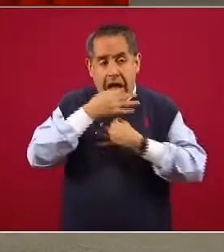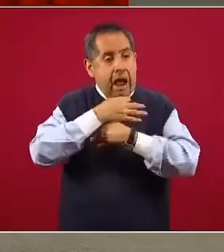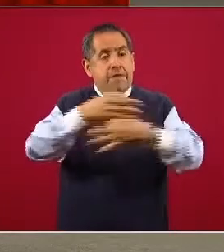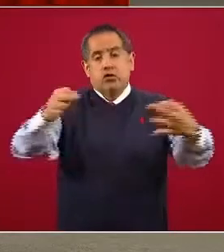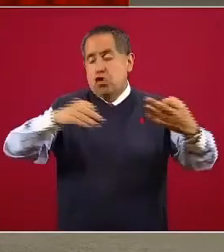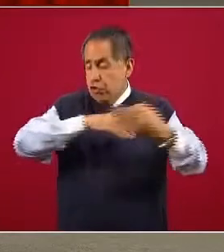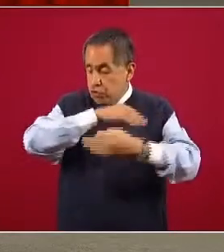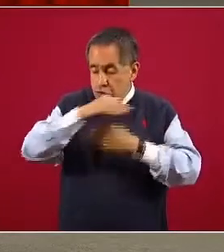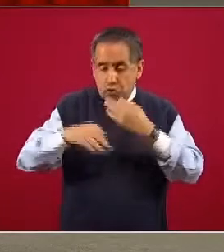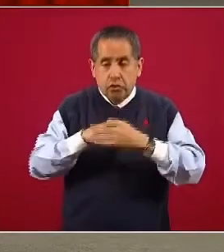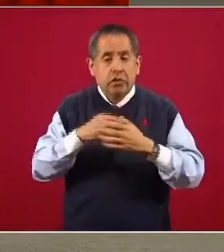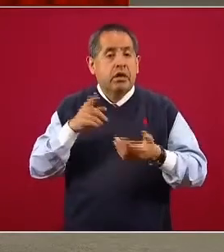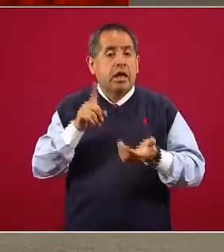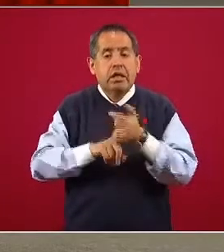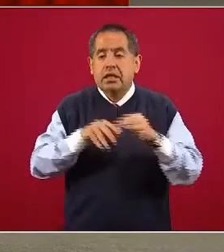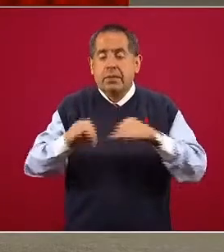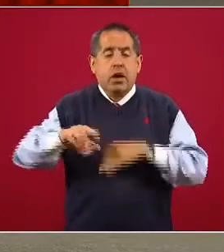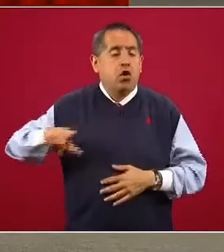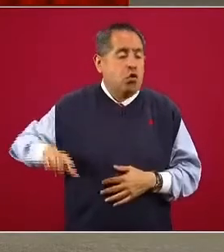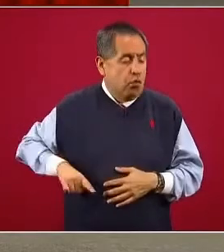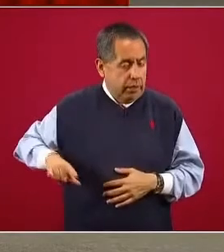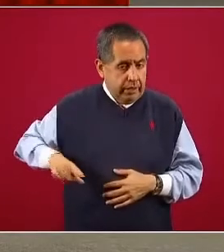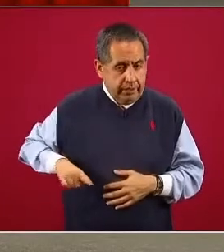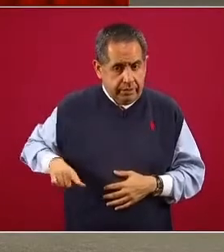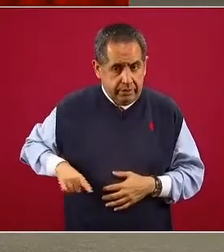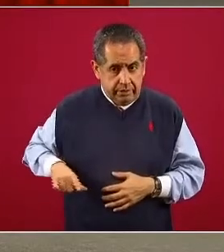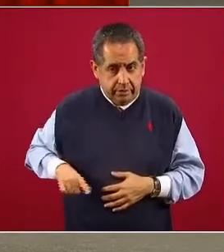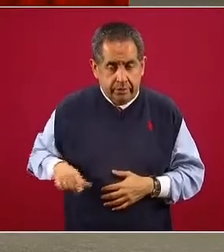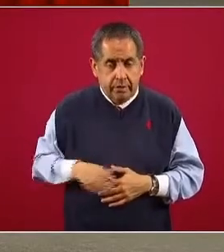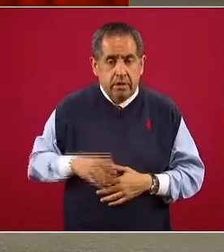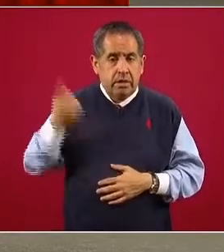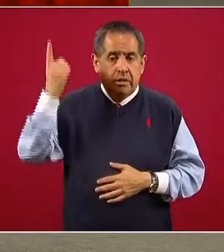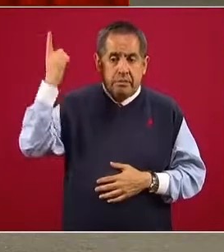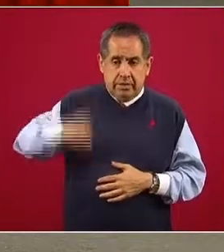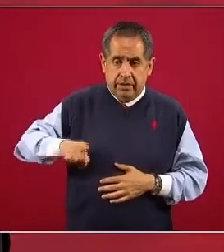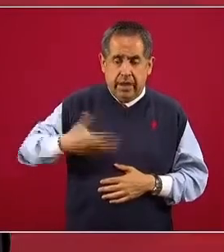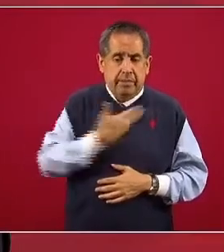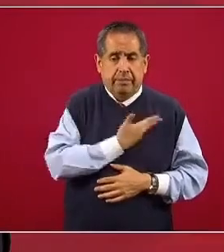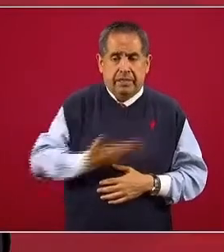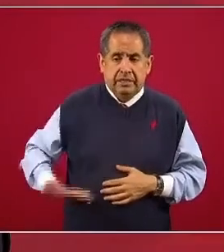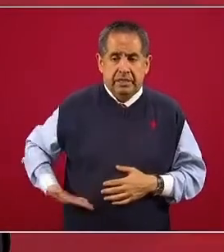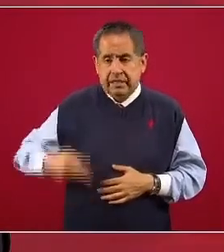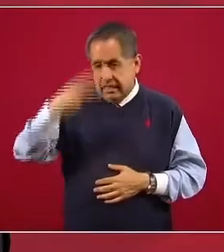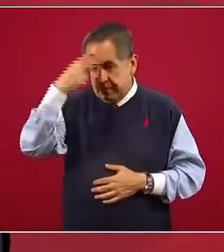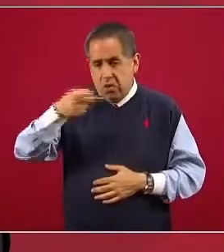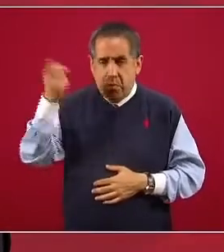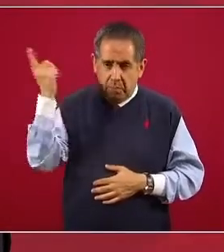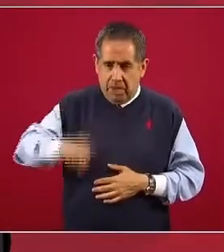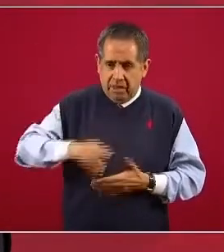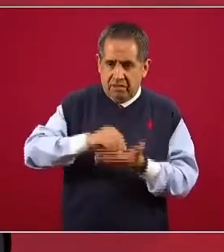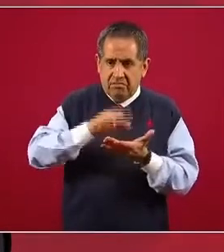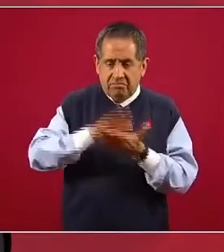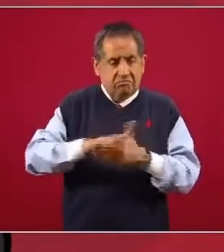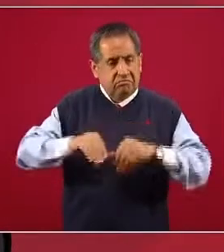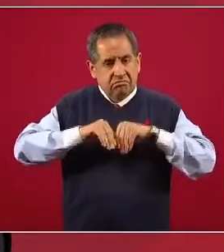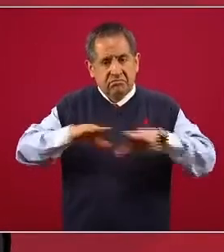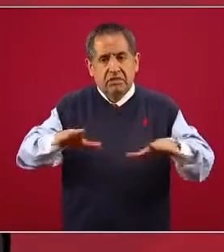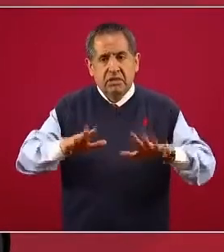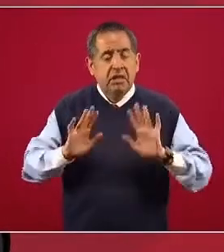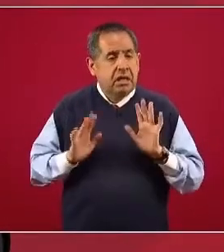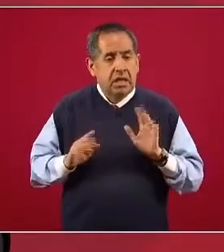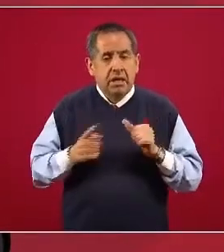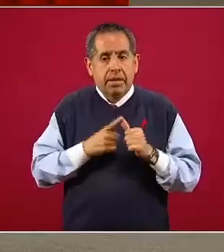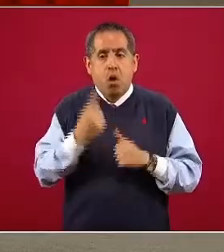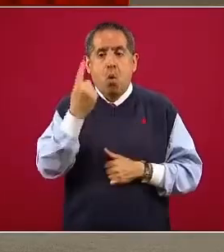población que trabaja en gobierno, hay un decreto del presidente de la República que contempla que hasta